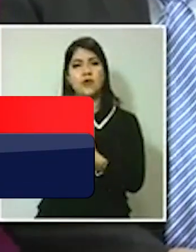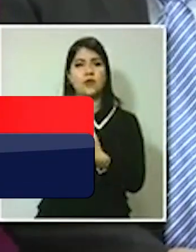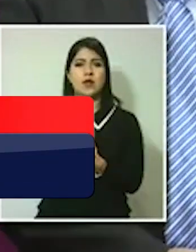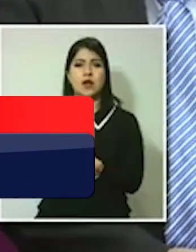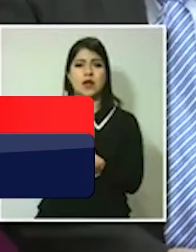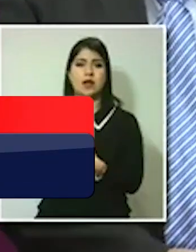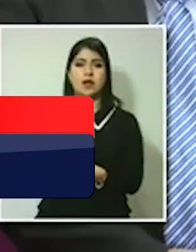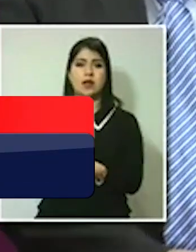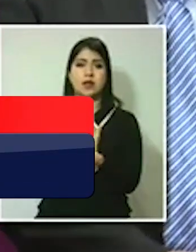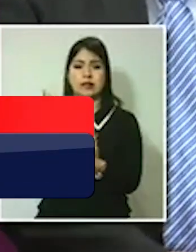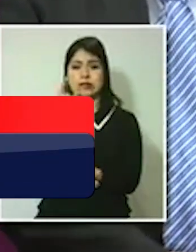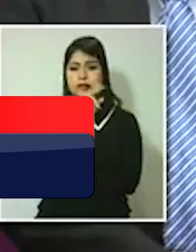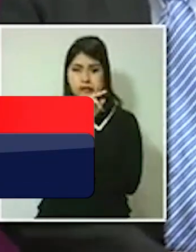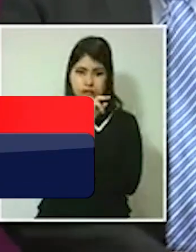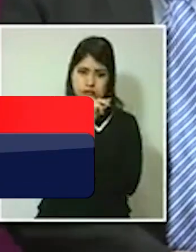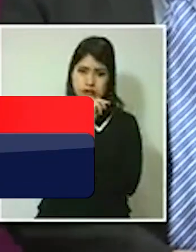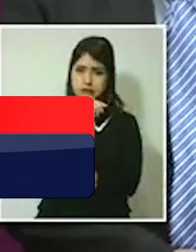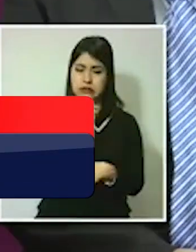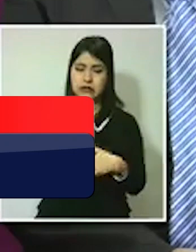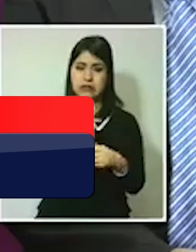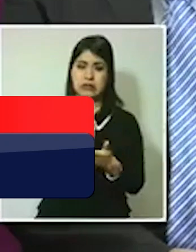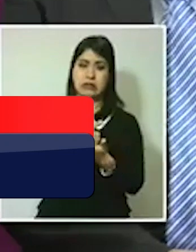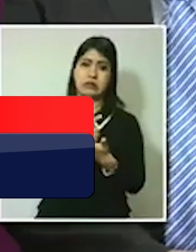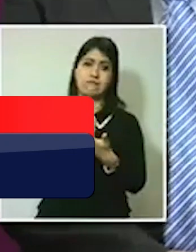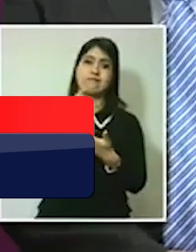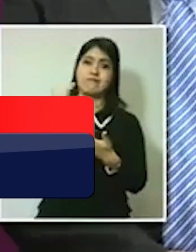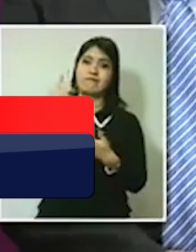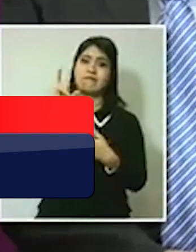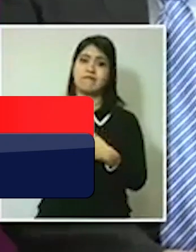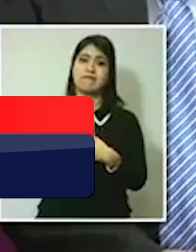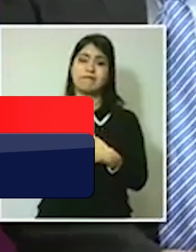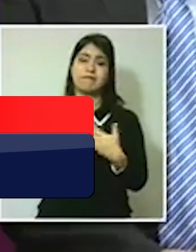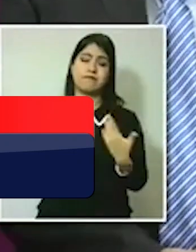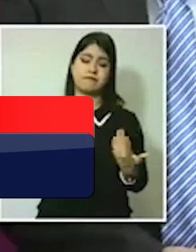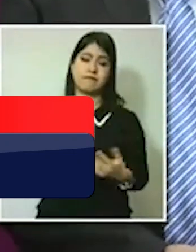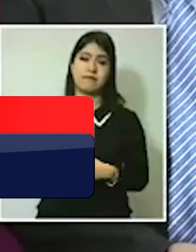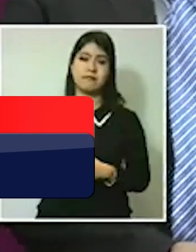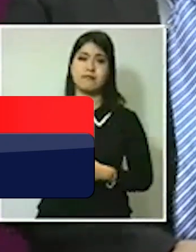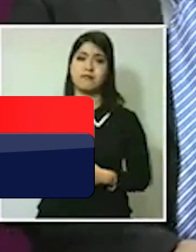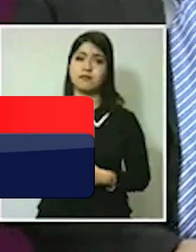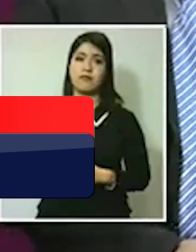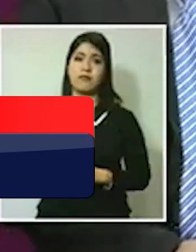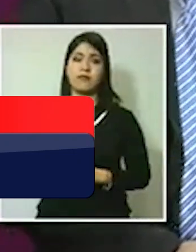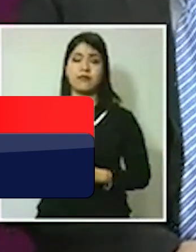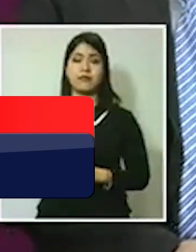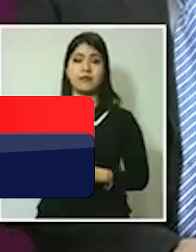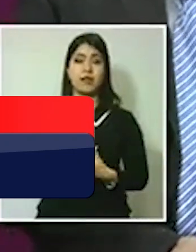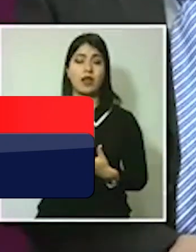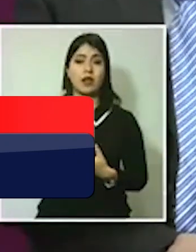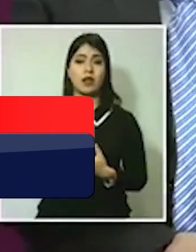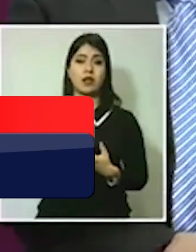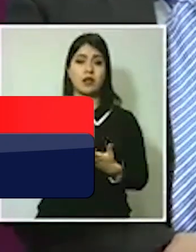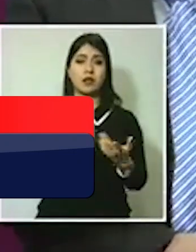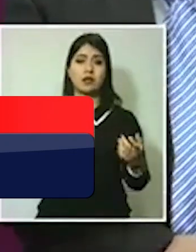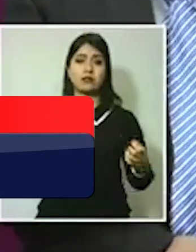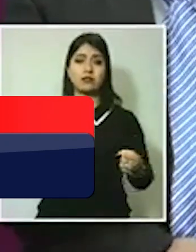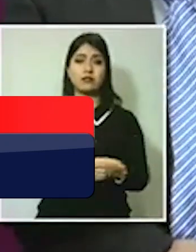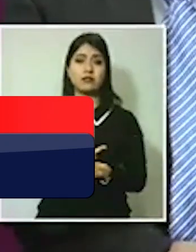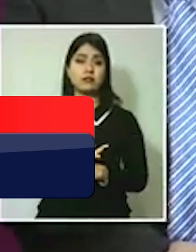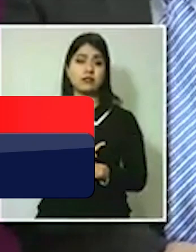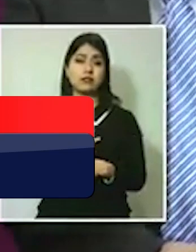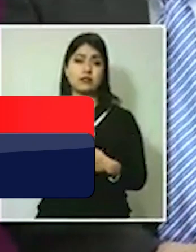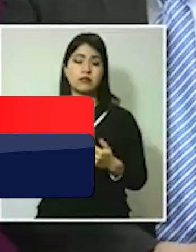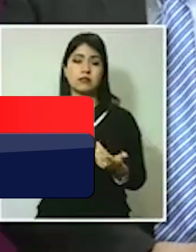bastante preocupante, delicada, y que va a generar